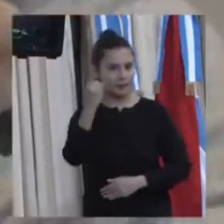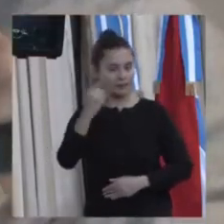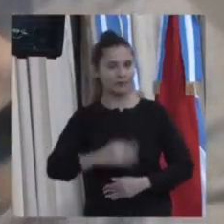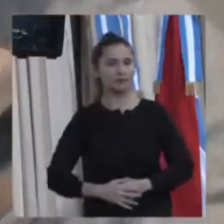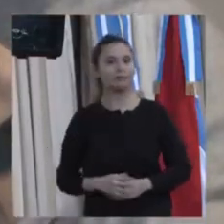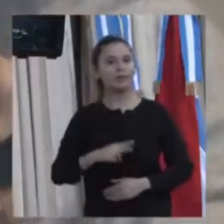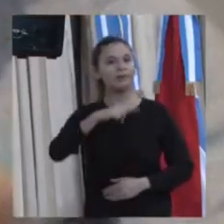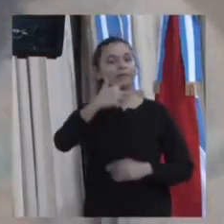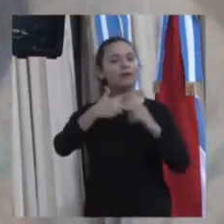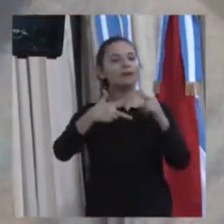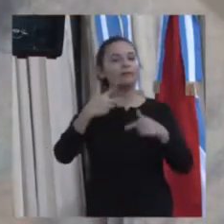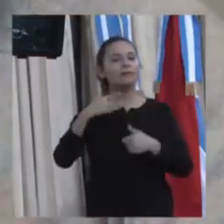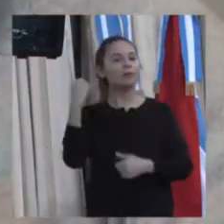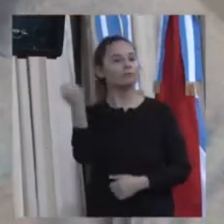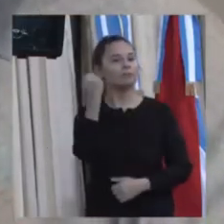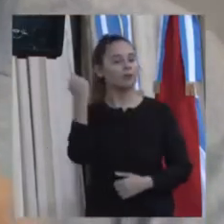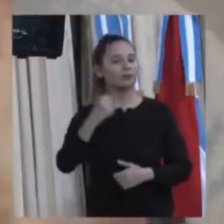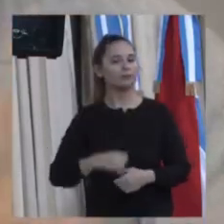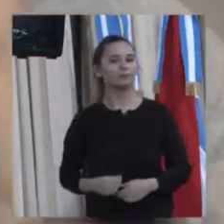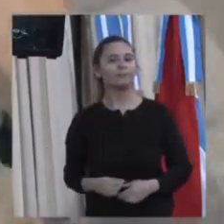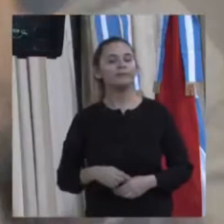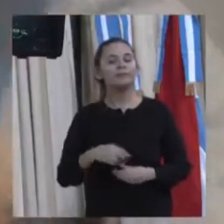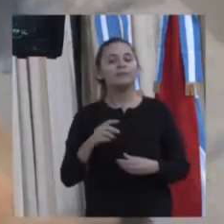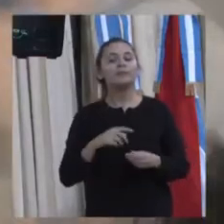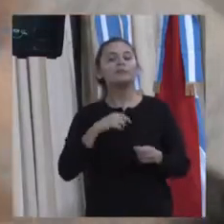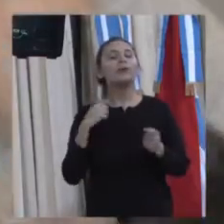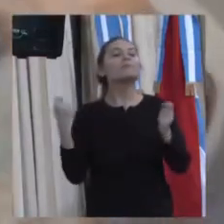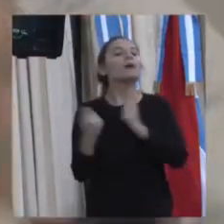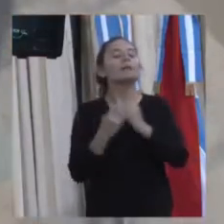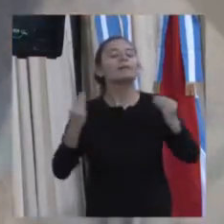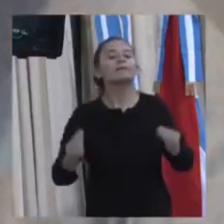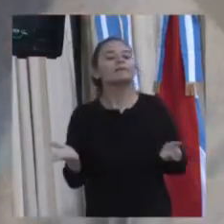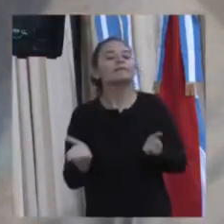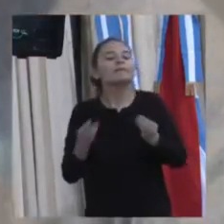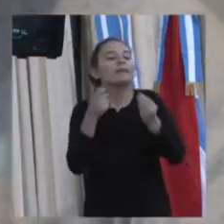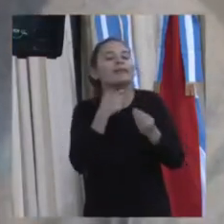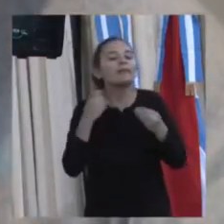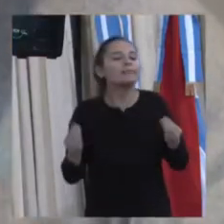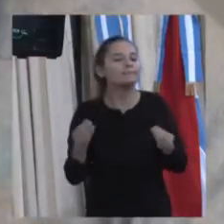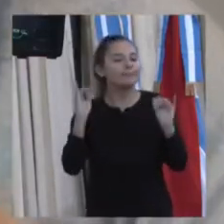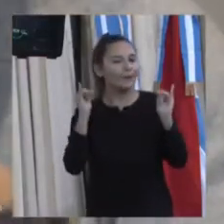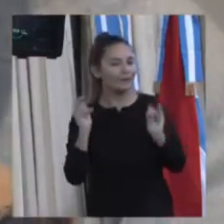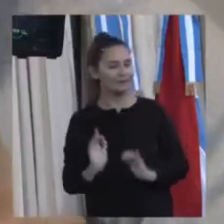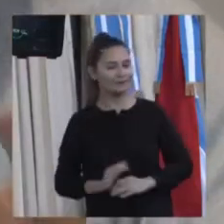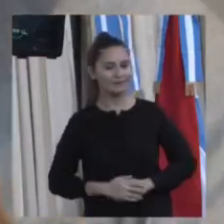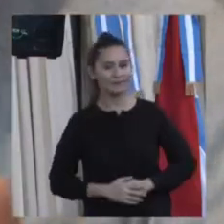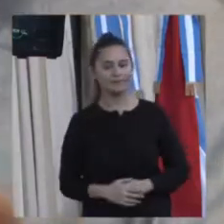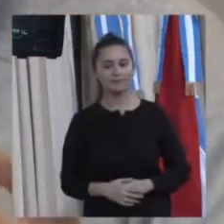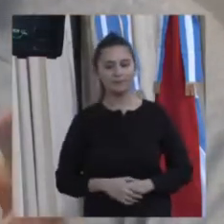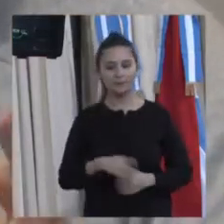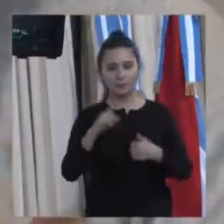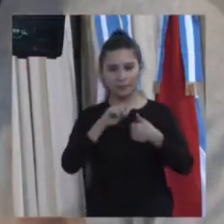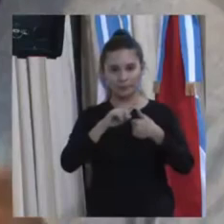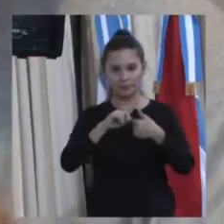tres aspectos centrales de esa reforma. ¿Qué era lo que proponían, qué era lo que promovían estos jóvenes? En primer